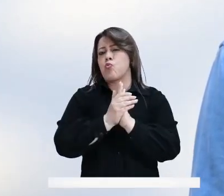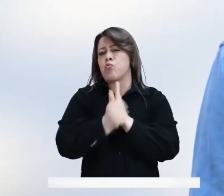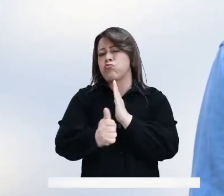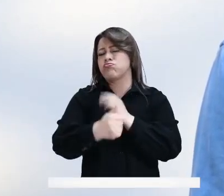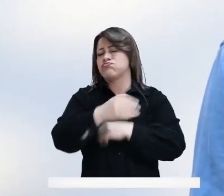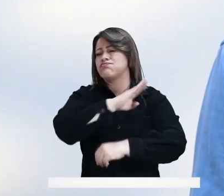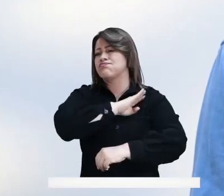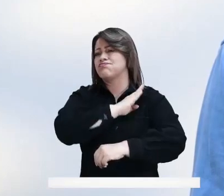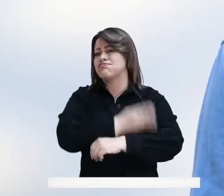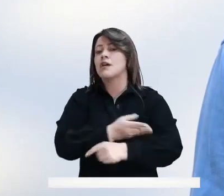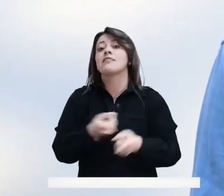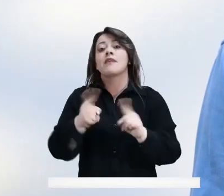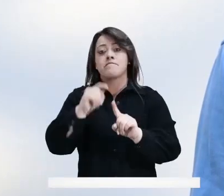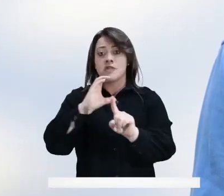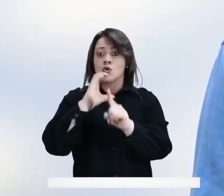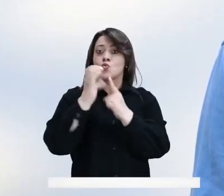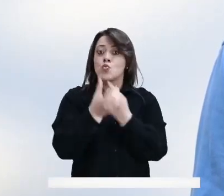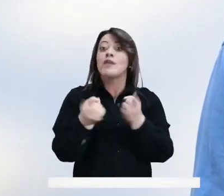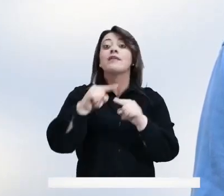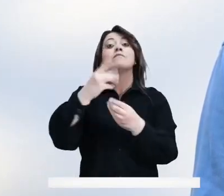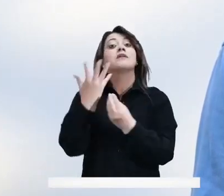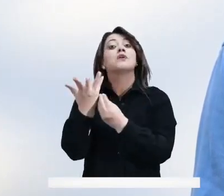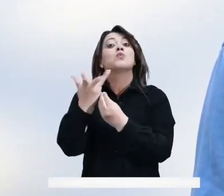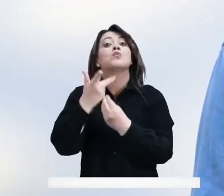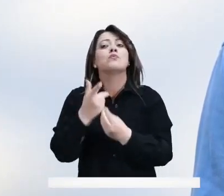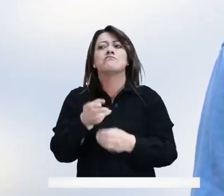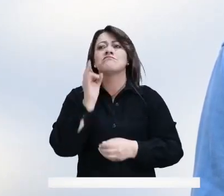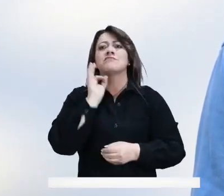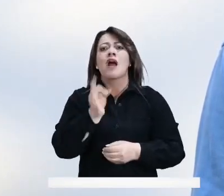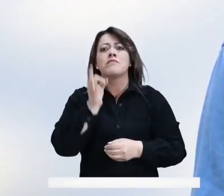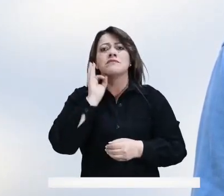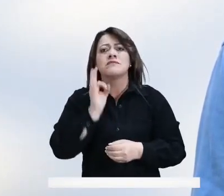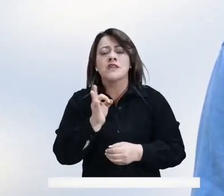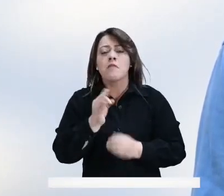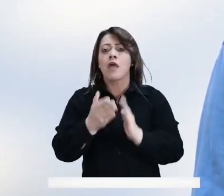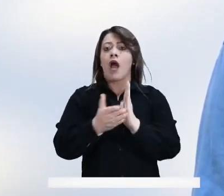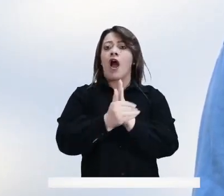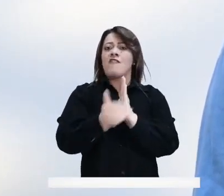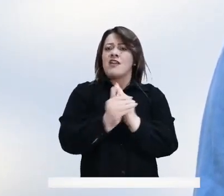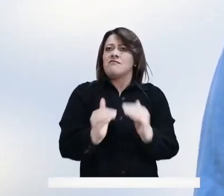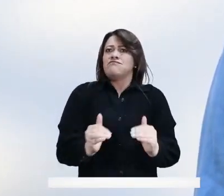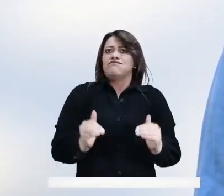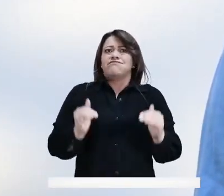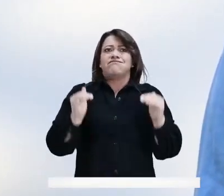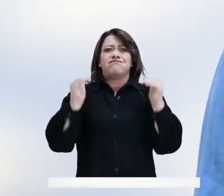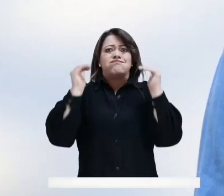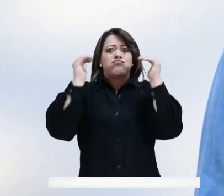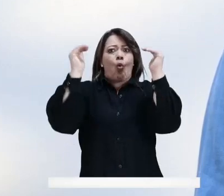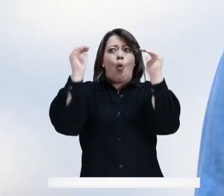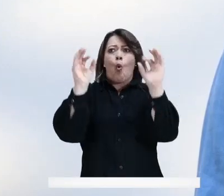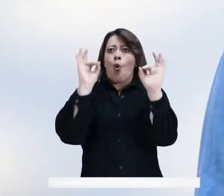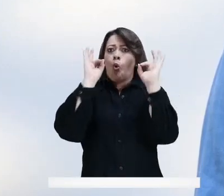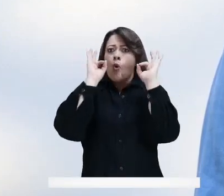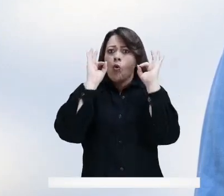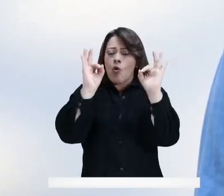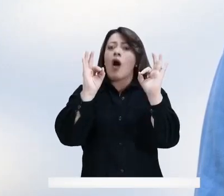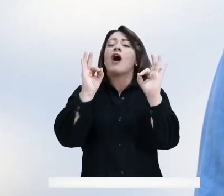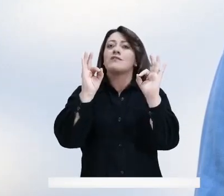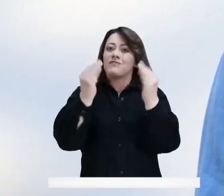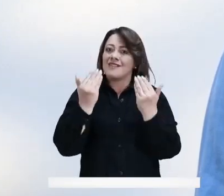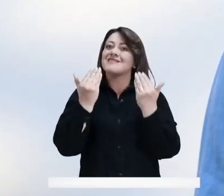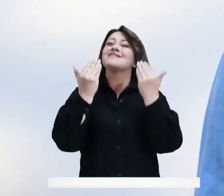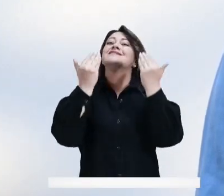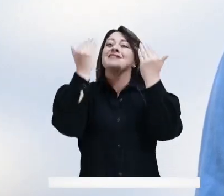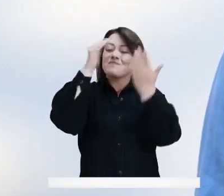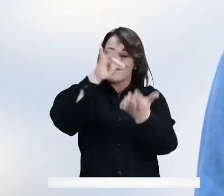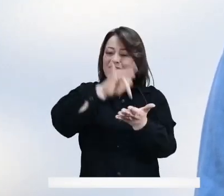deportivas, inclusive también en la cultura y en el arte, siempre desarrollan unas habilidades que de pronto no conocíamos y